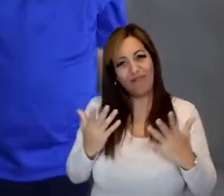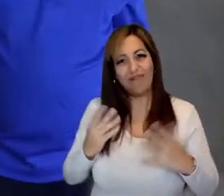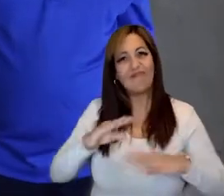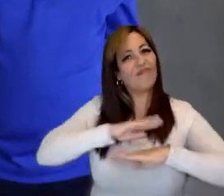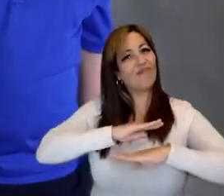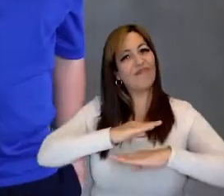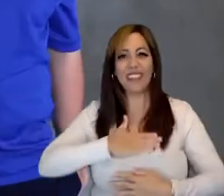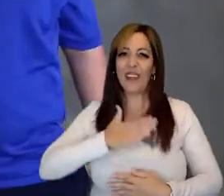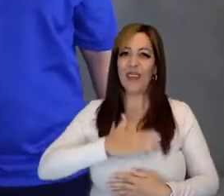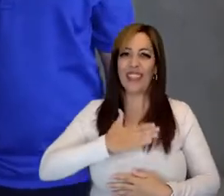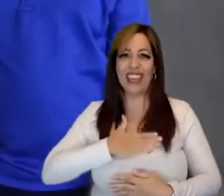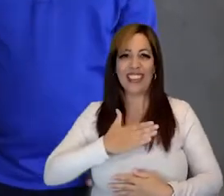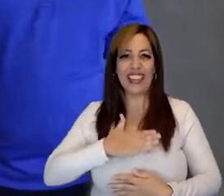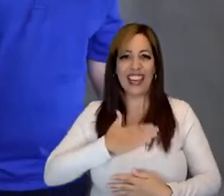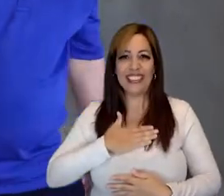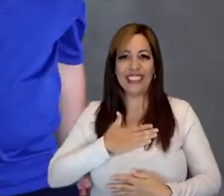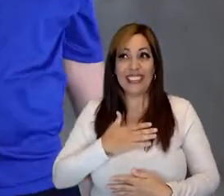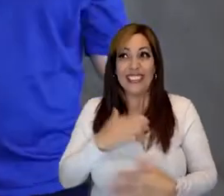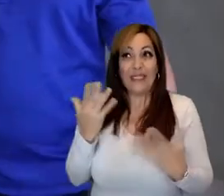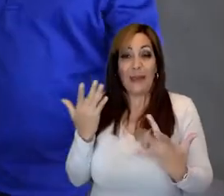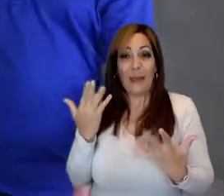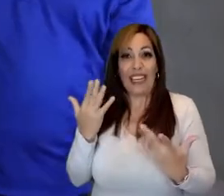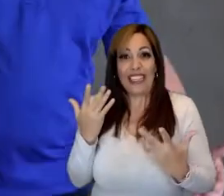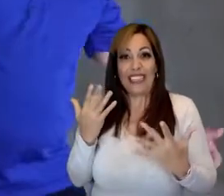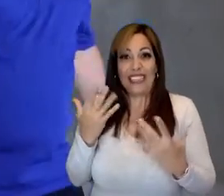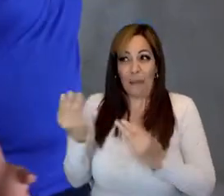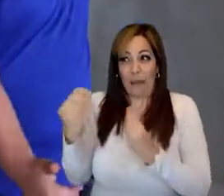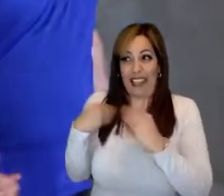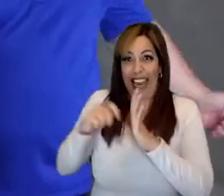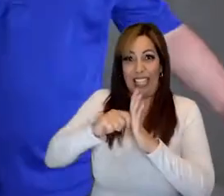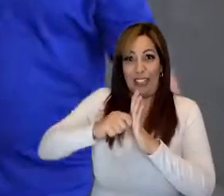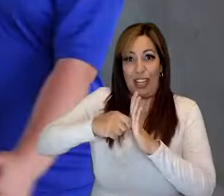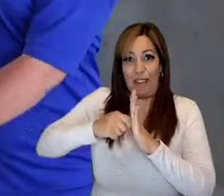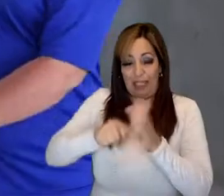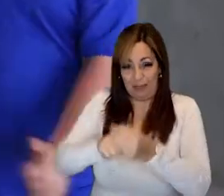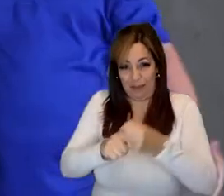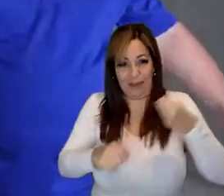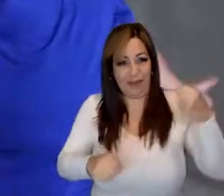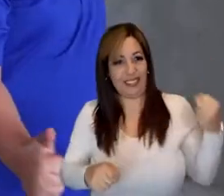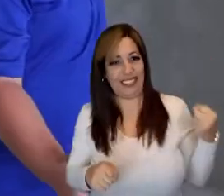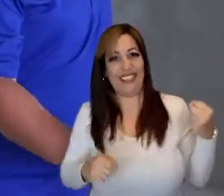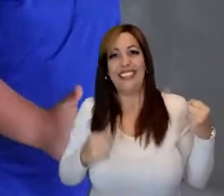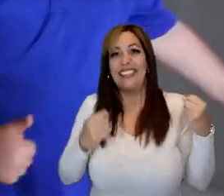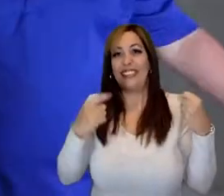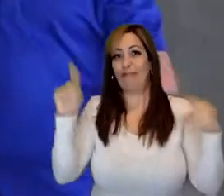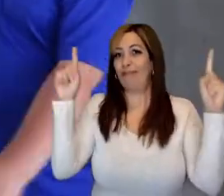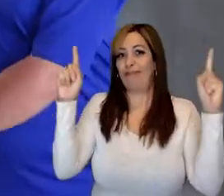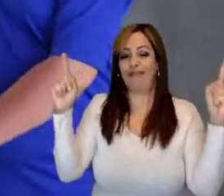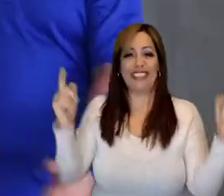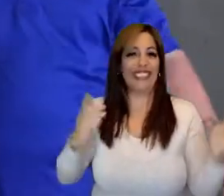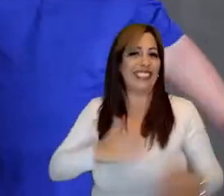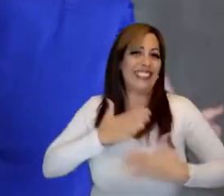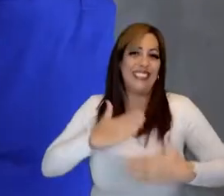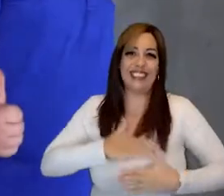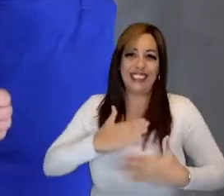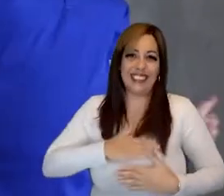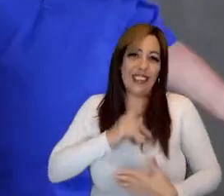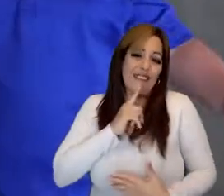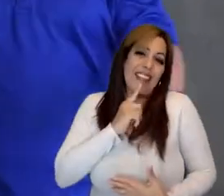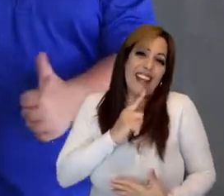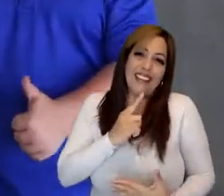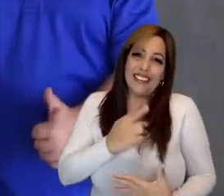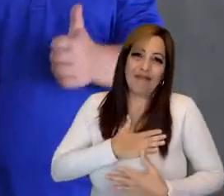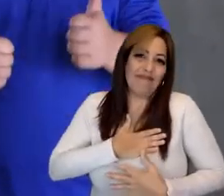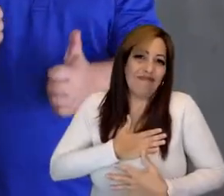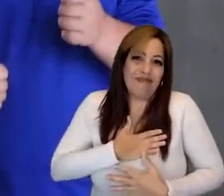estoy contenta que llegue el día que me entreguen la llave. Pues, ese día pues, lo celebraré porque me encanta. De verdad que la